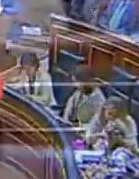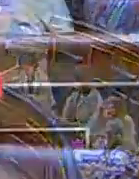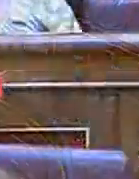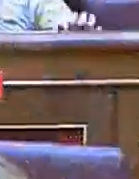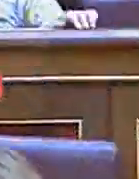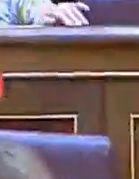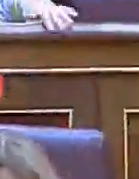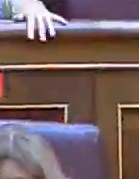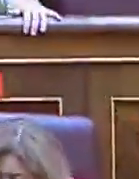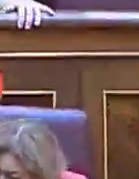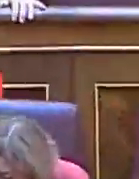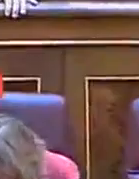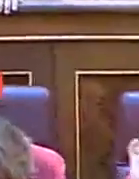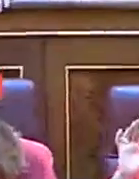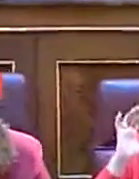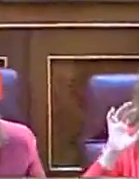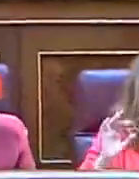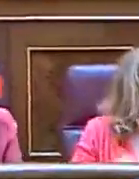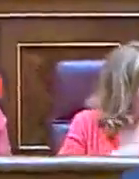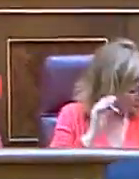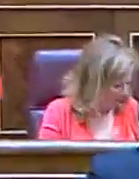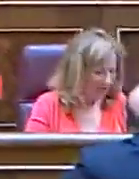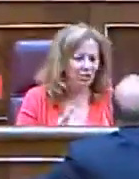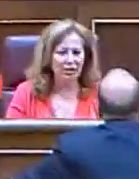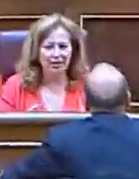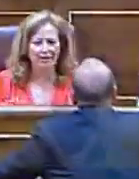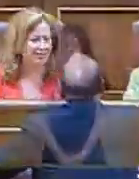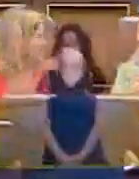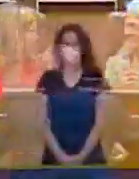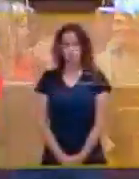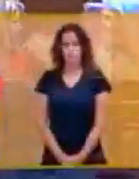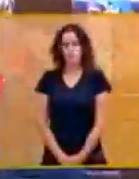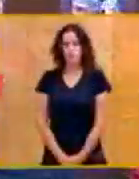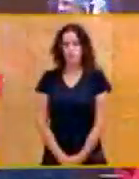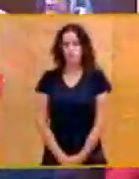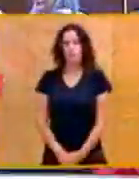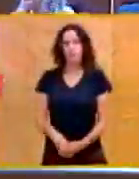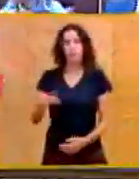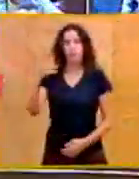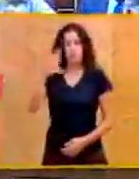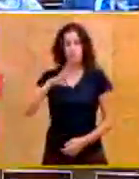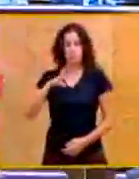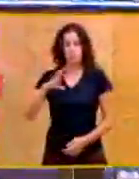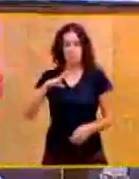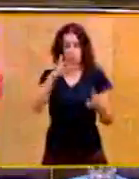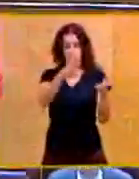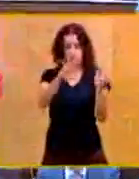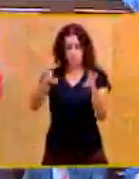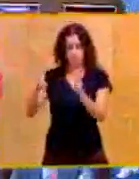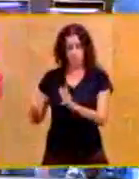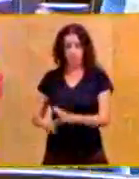Gobierno, esa hora larga de intervención que ha abierto este mediodía el debate sobre el Estado de la